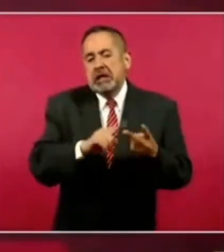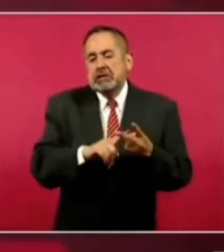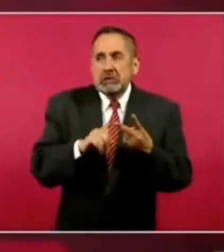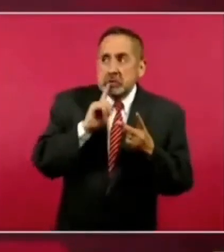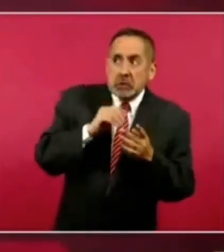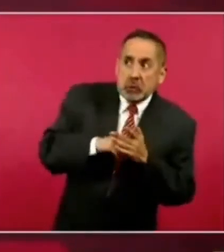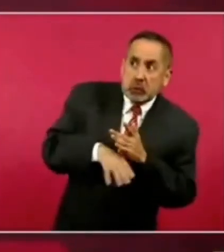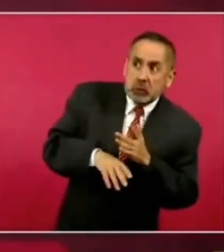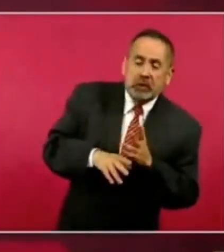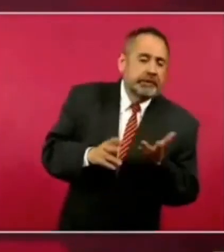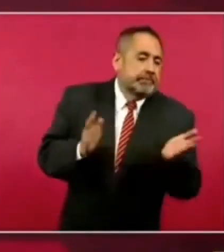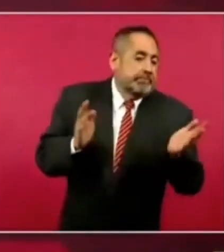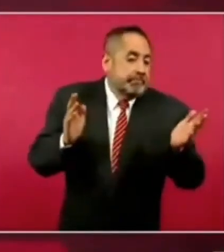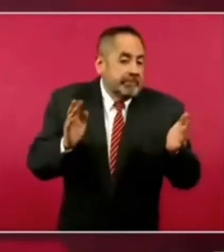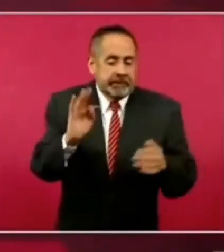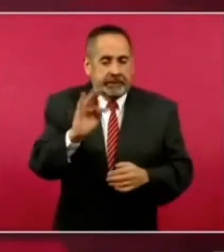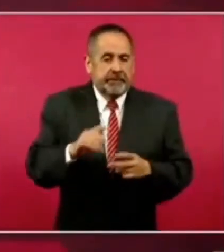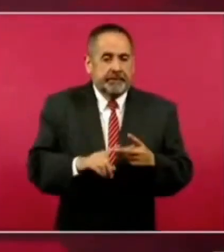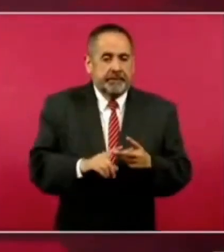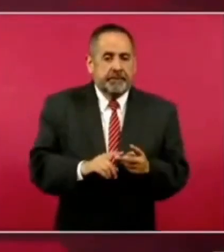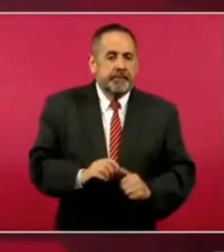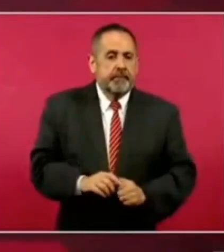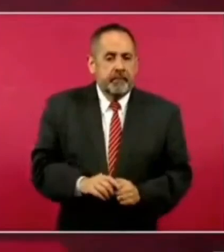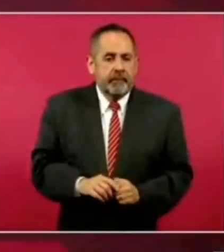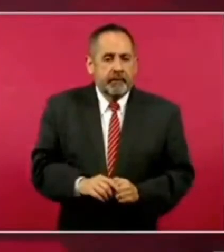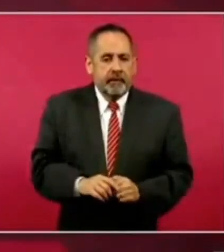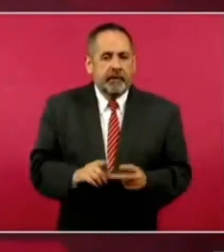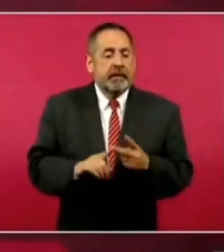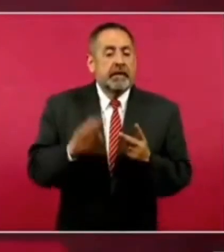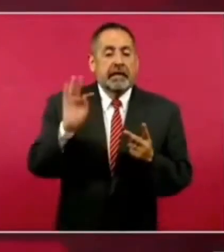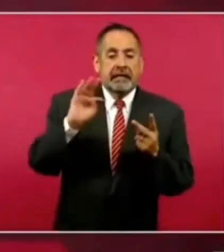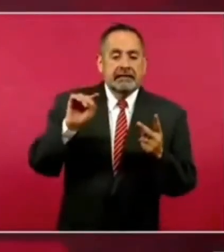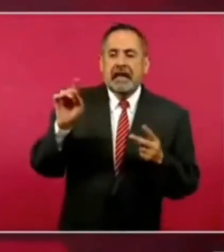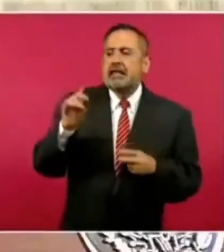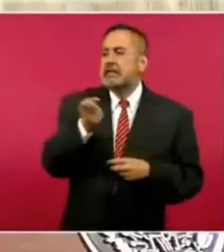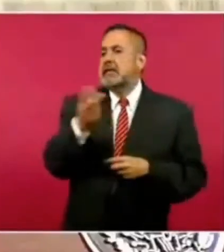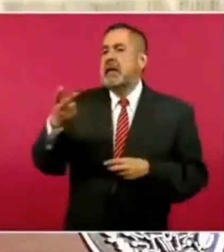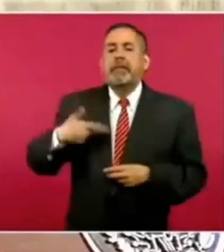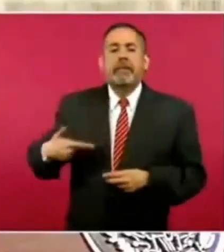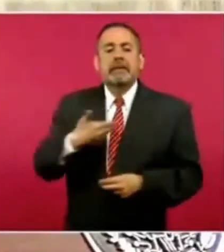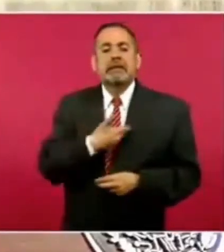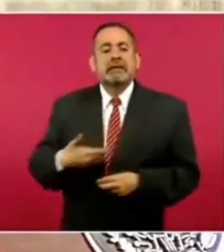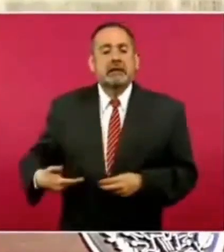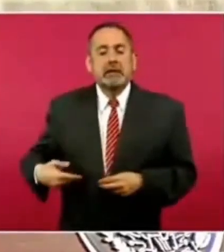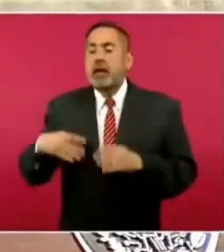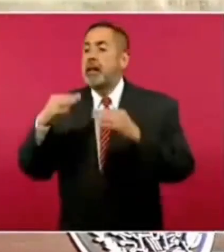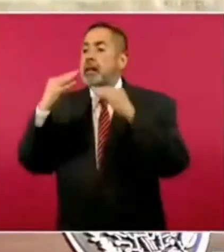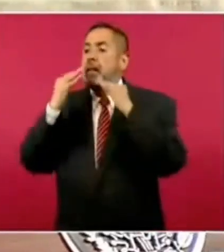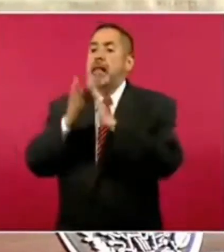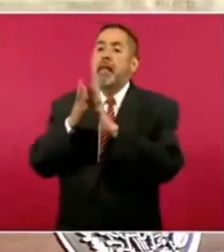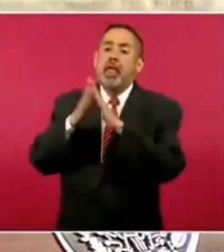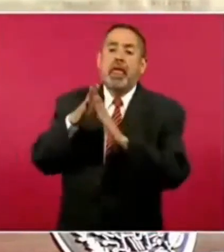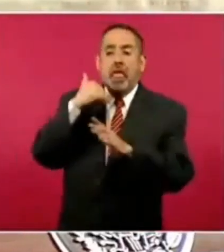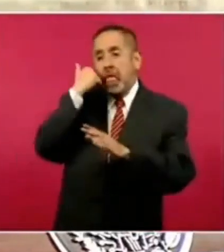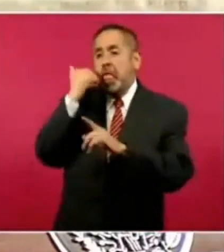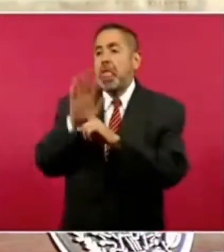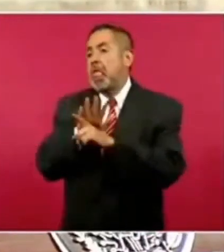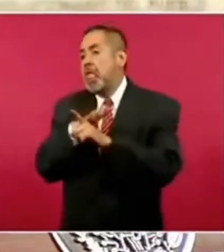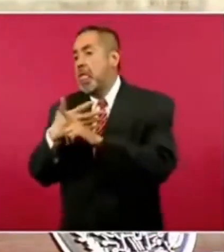y si además les gusta el halago, que los